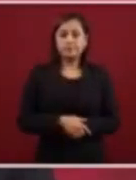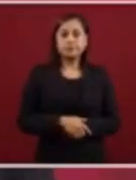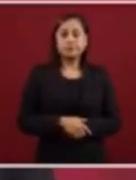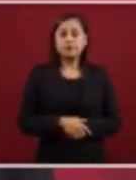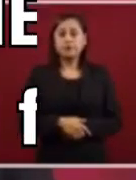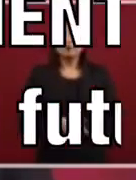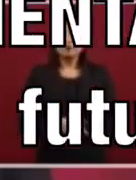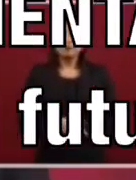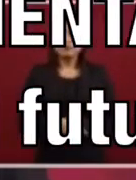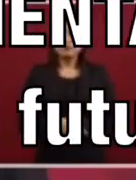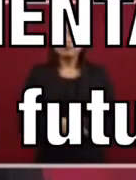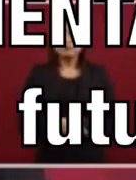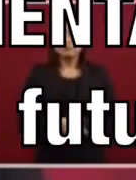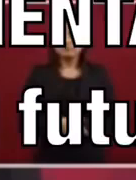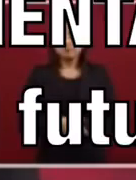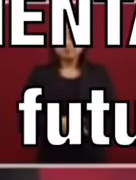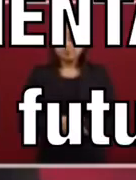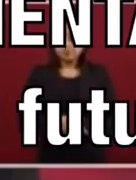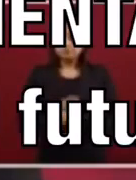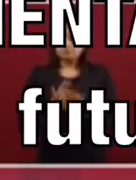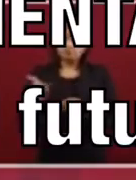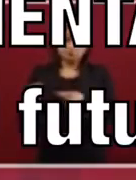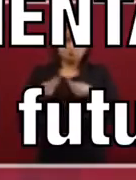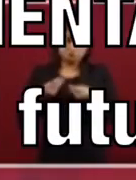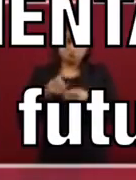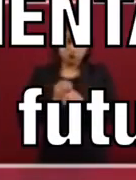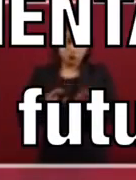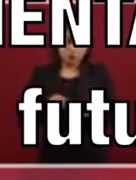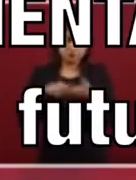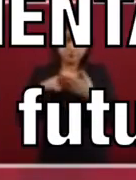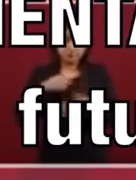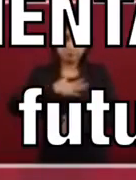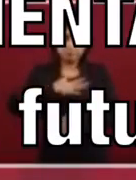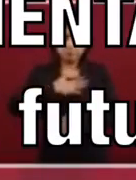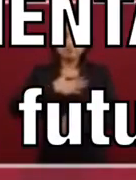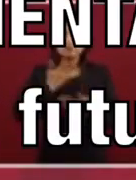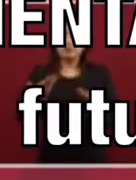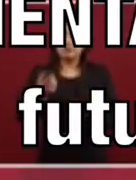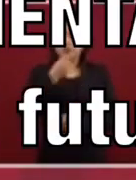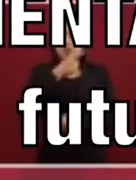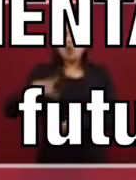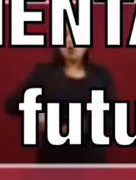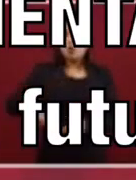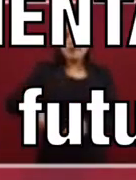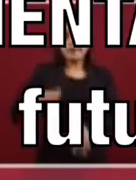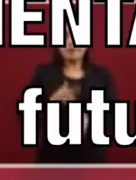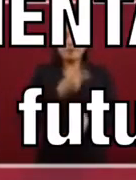el fuego. Esa es la información que yo tengo. Bueno, hasta el gobernador lo reconoció